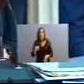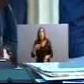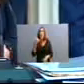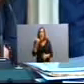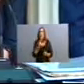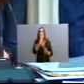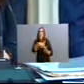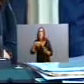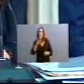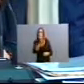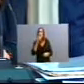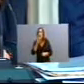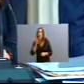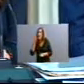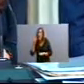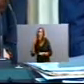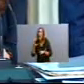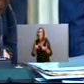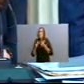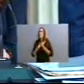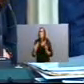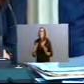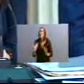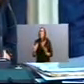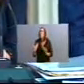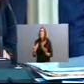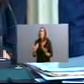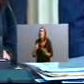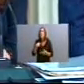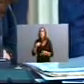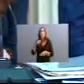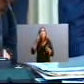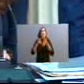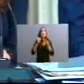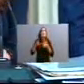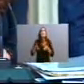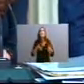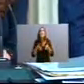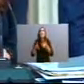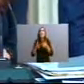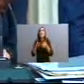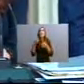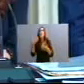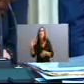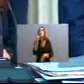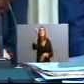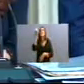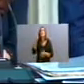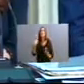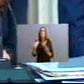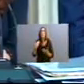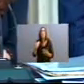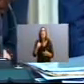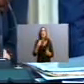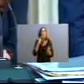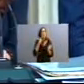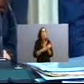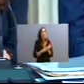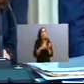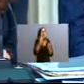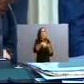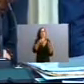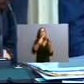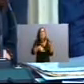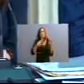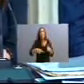esa intención y en ese camino lo voy a intentar, como intenté todas y cada una de las cosas que hemos hecho en